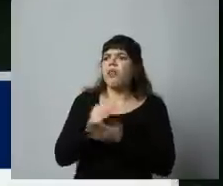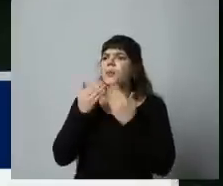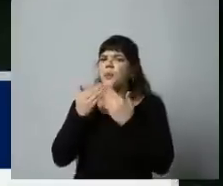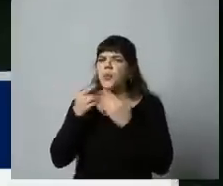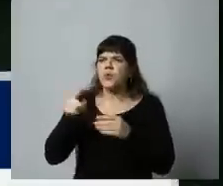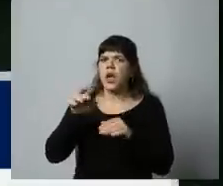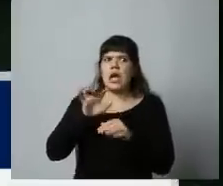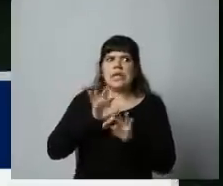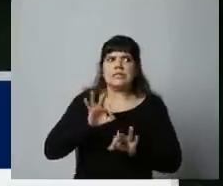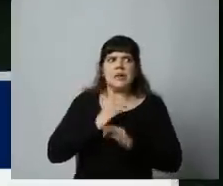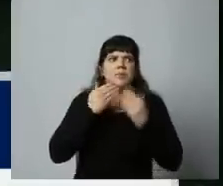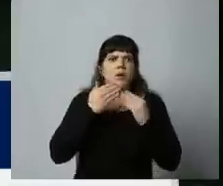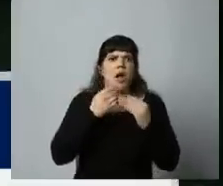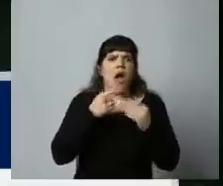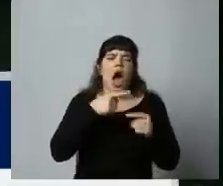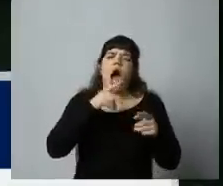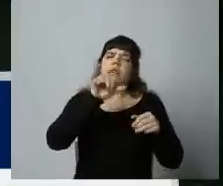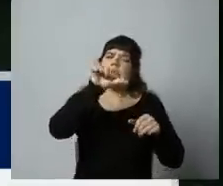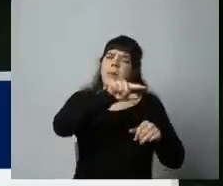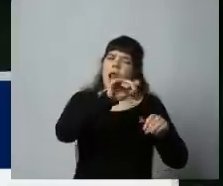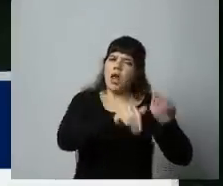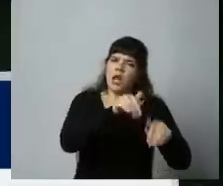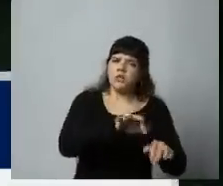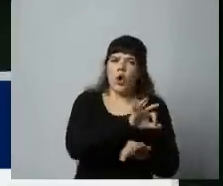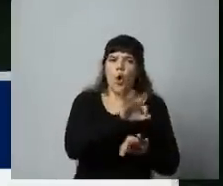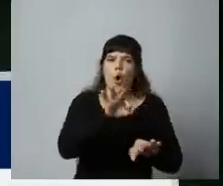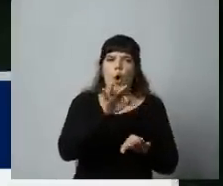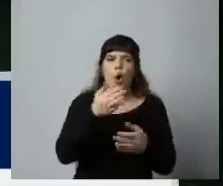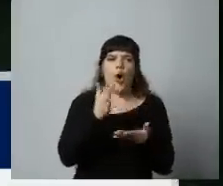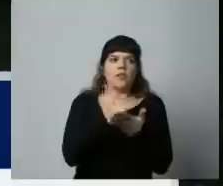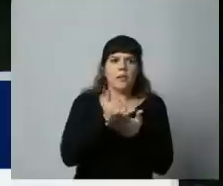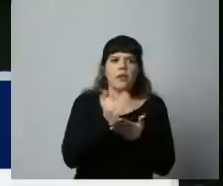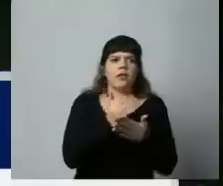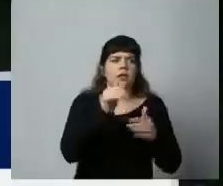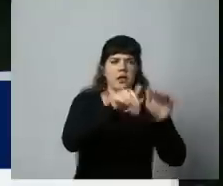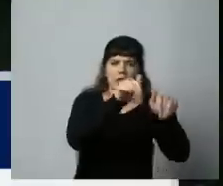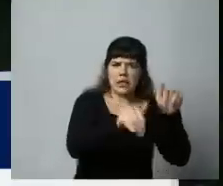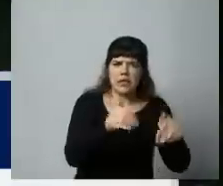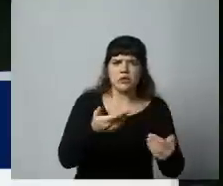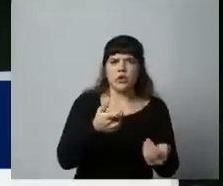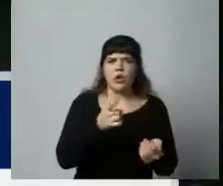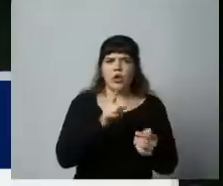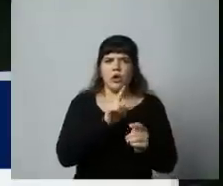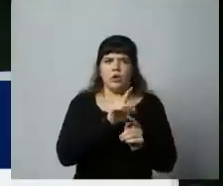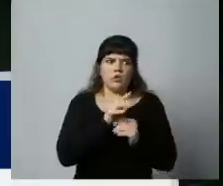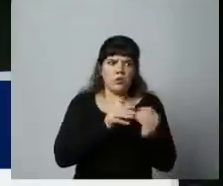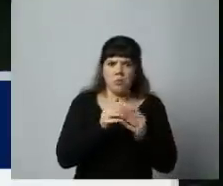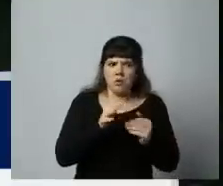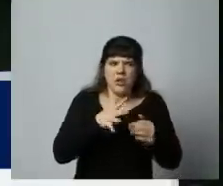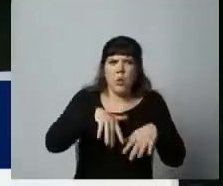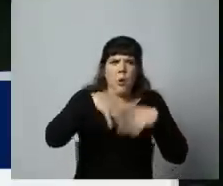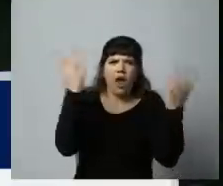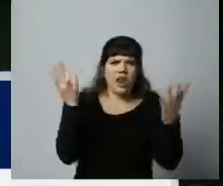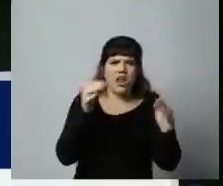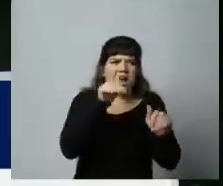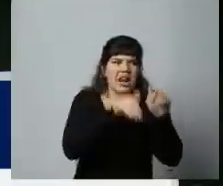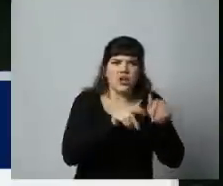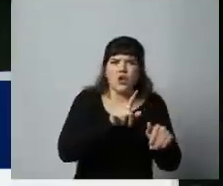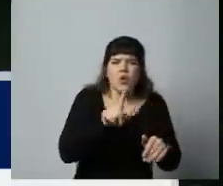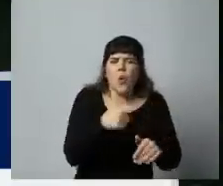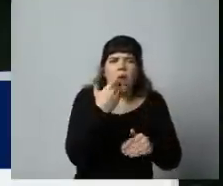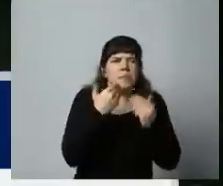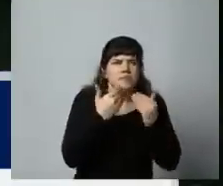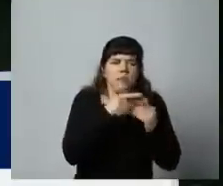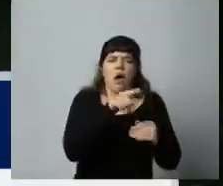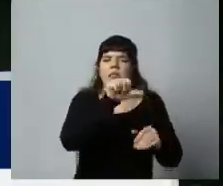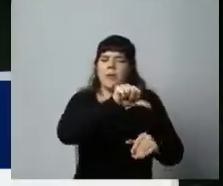elecciones nadie cuestionó ni la departamentales ni nacionales ni ni las internas que se dieron que se dan en el marco entonces